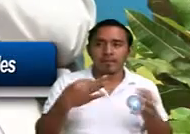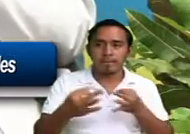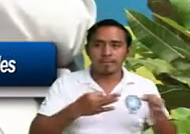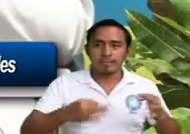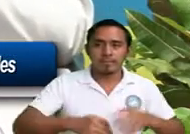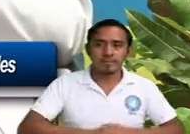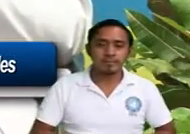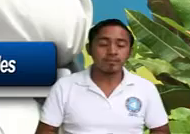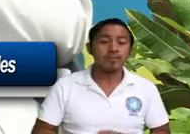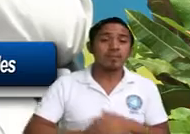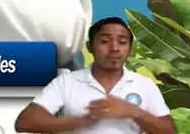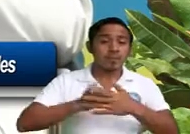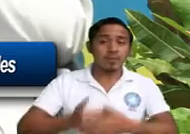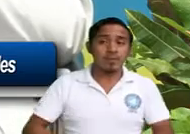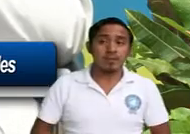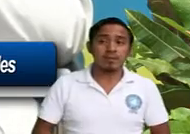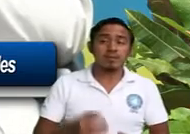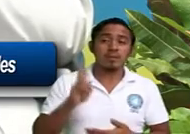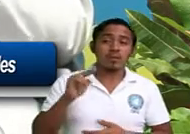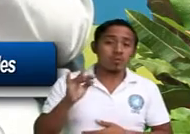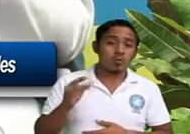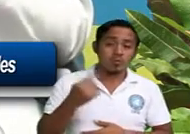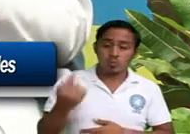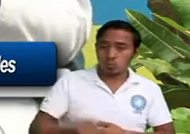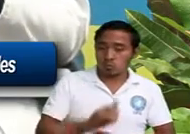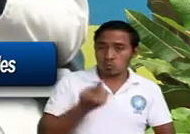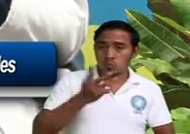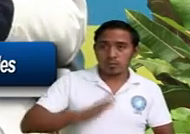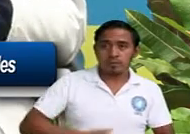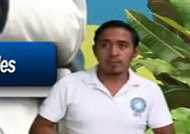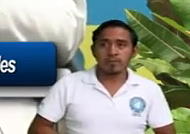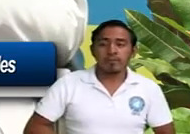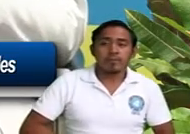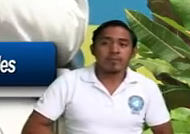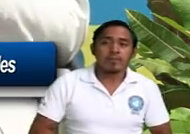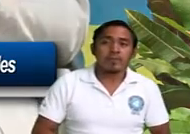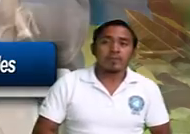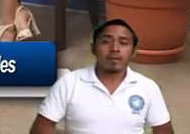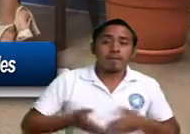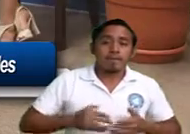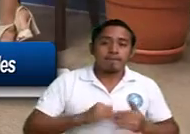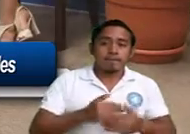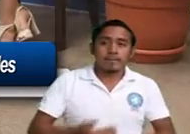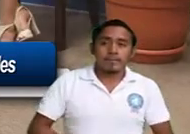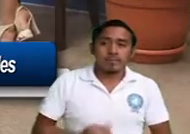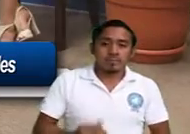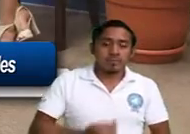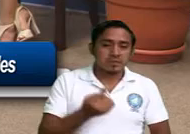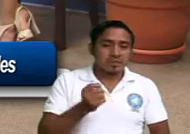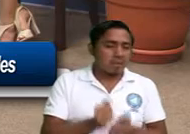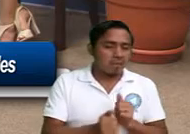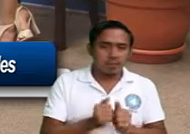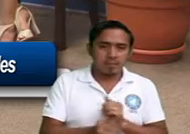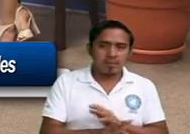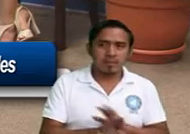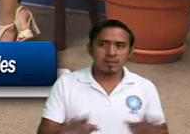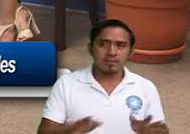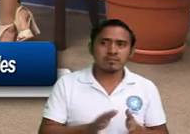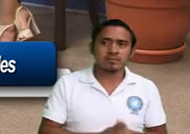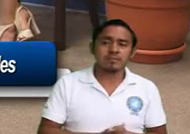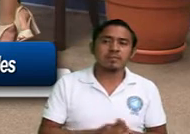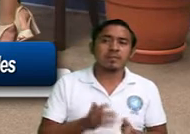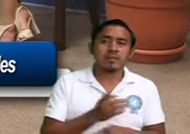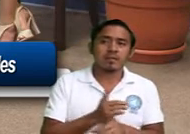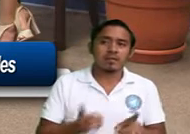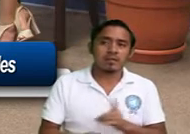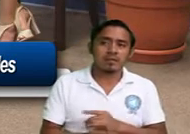de los embarazos únicos. Cuando tenemos un embarazo que es solo un feto y la paciente tiene poco riesgo, esa paciente tiene que tener al